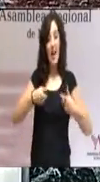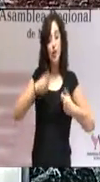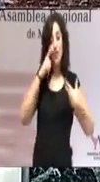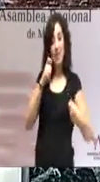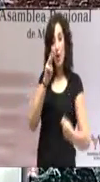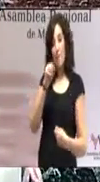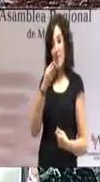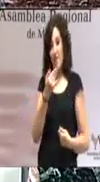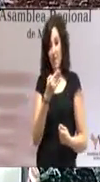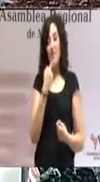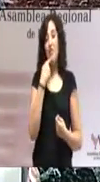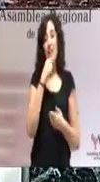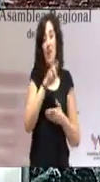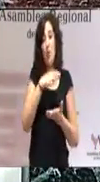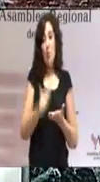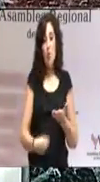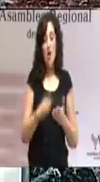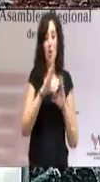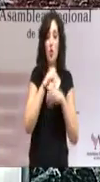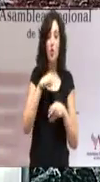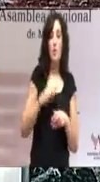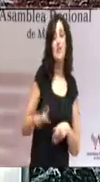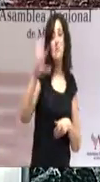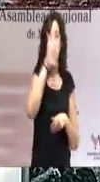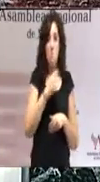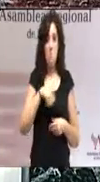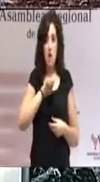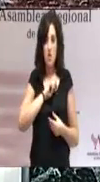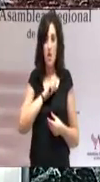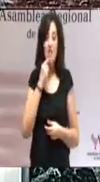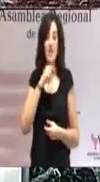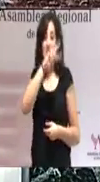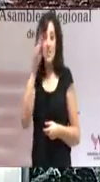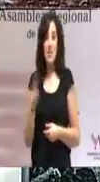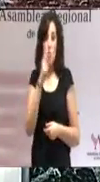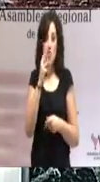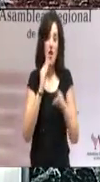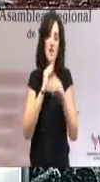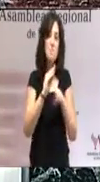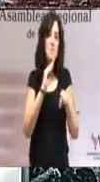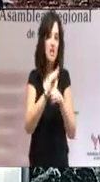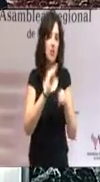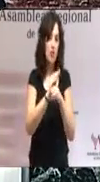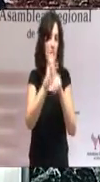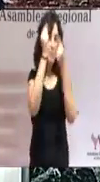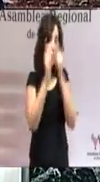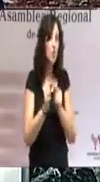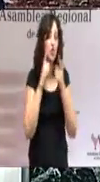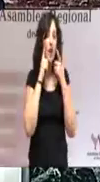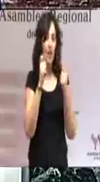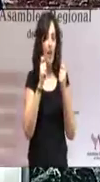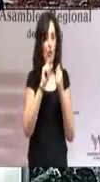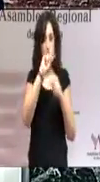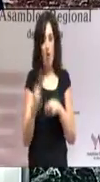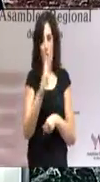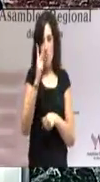de Murcia hoy es la segunda comunidad de España, según PIB, en inversión en presupuesto sanitario.